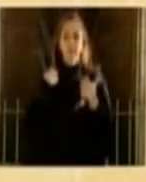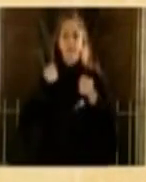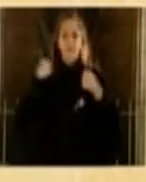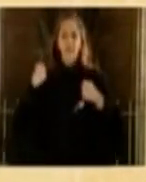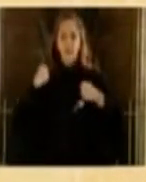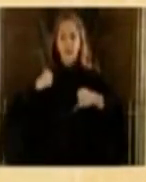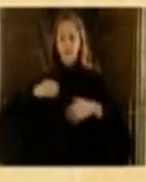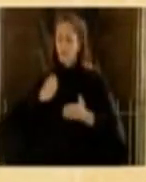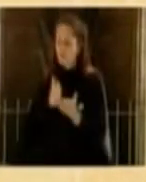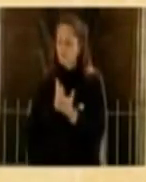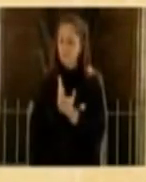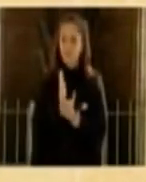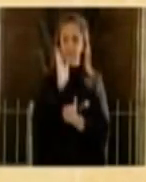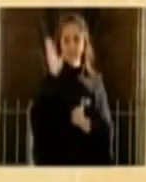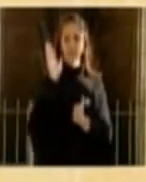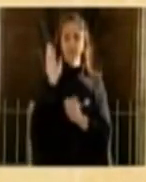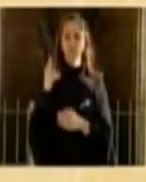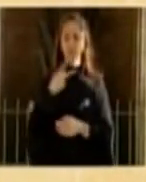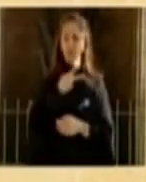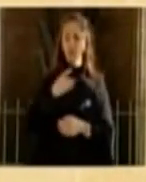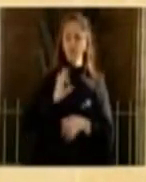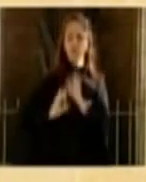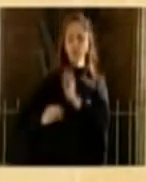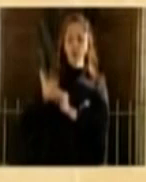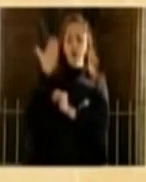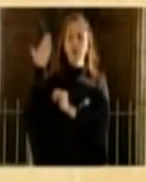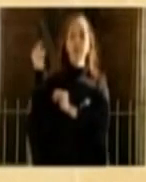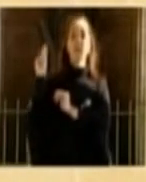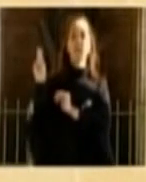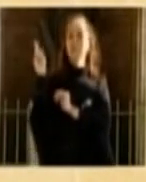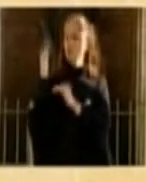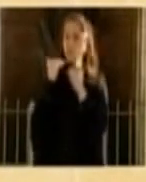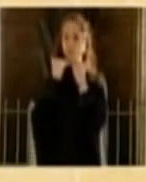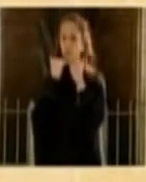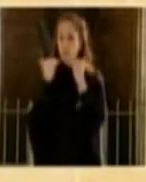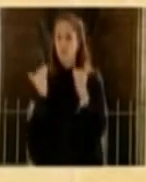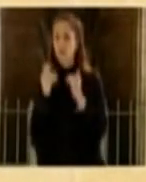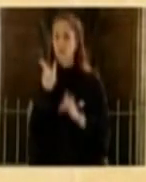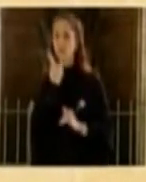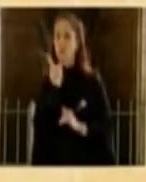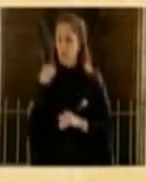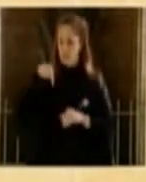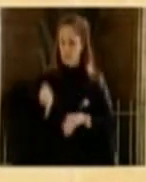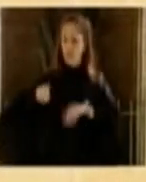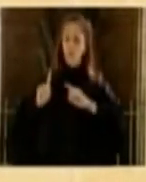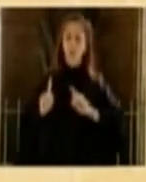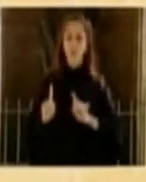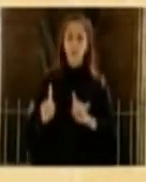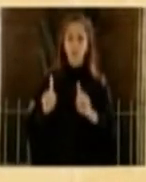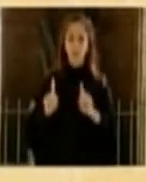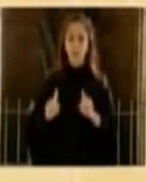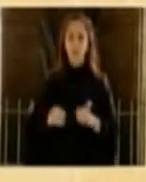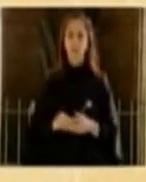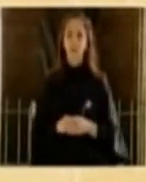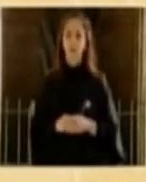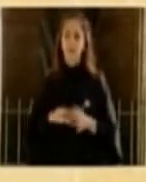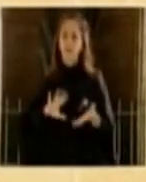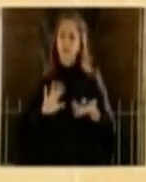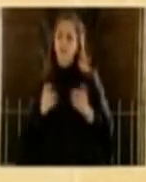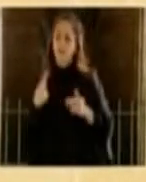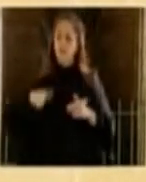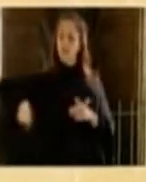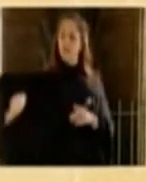no importa si se fueron hace dos siglos, parece que todavía están ahí